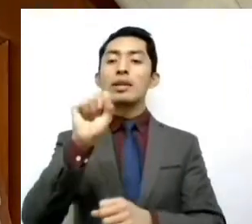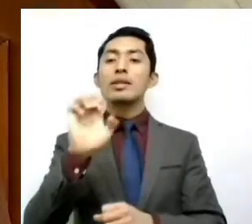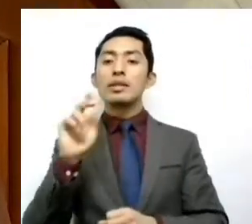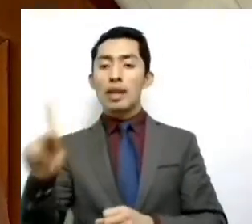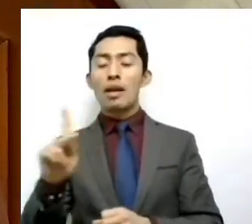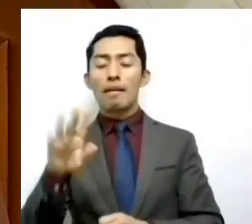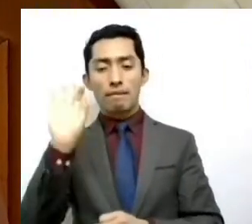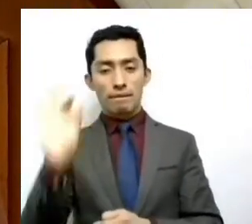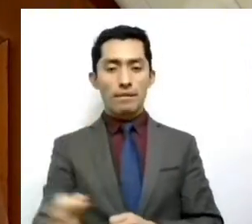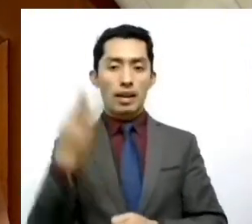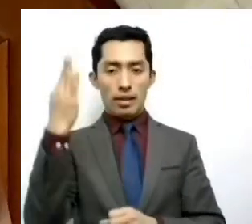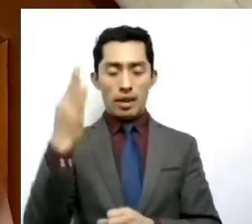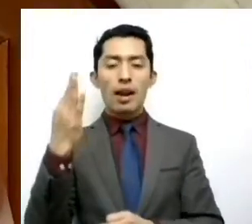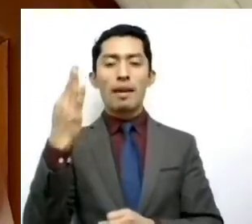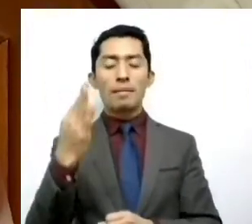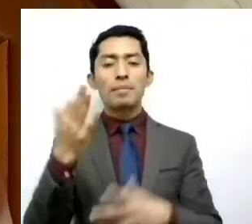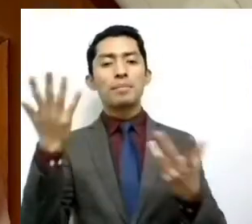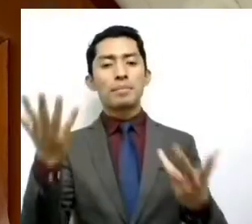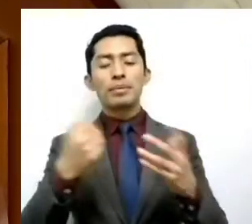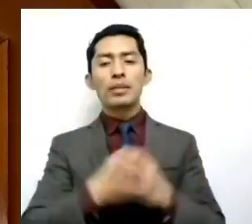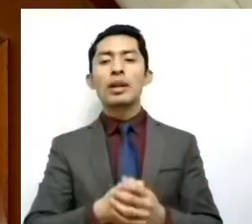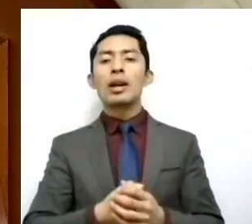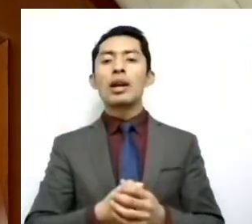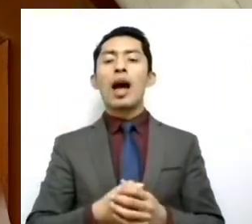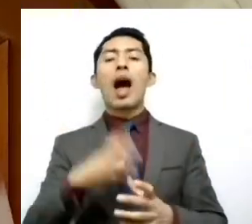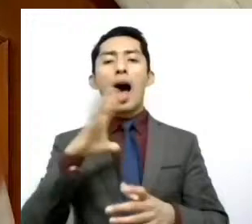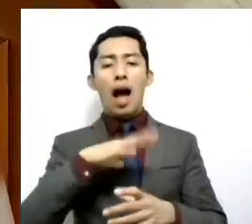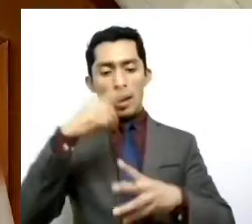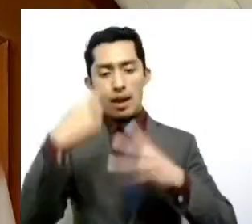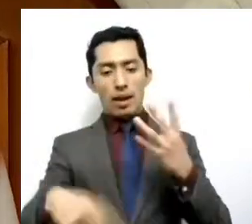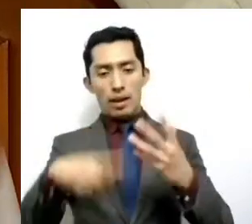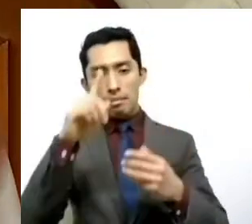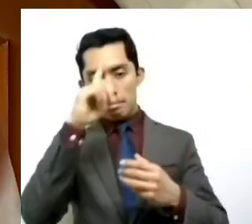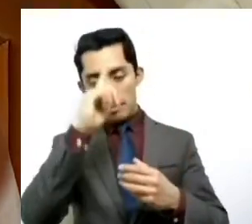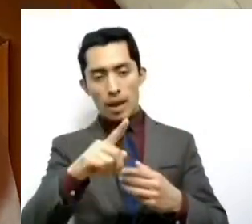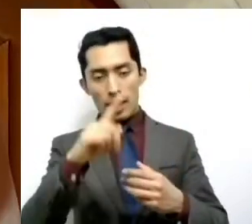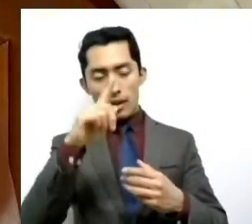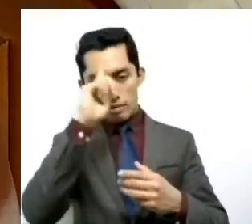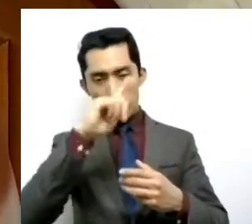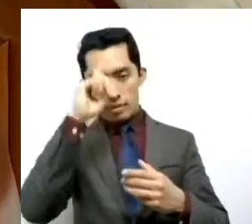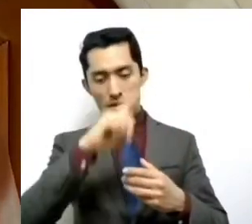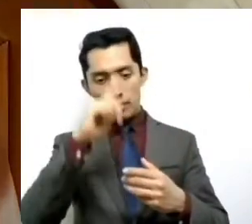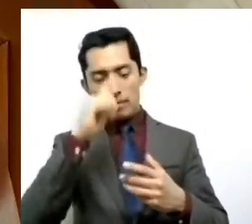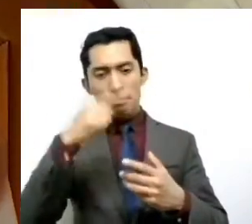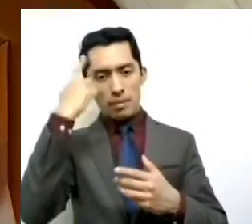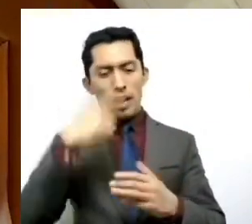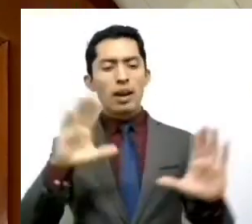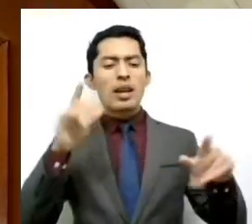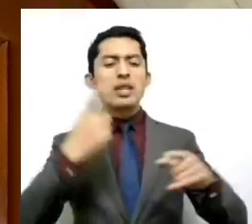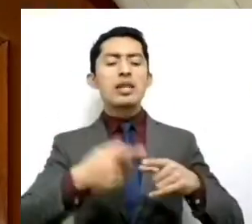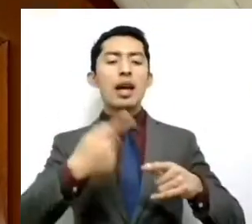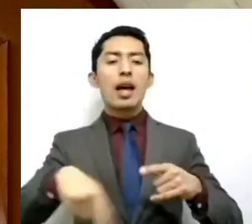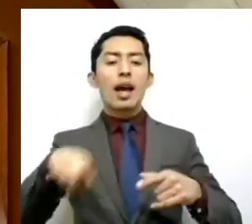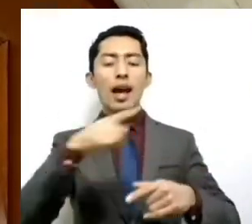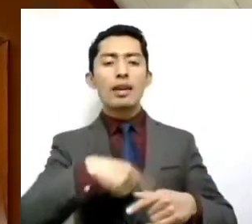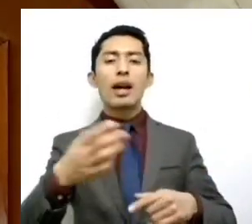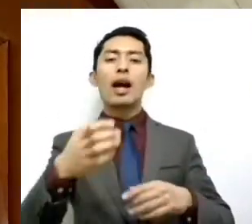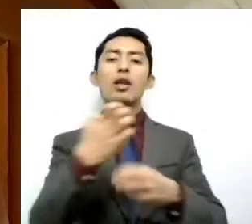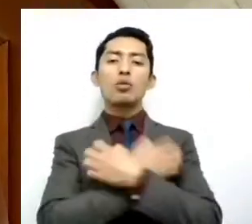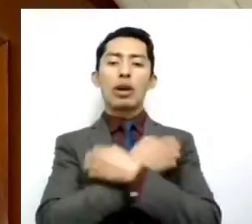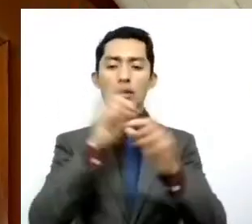federal presentaron medidas de prevención en conjunto para el sector educativo nacional por